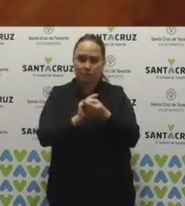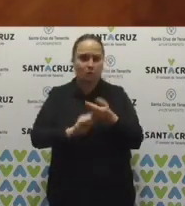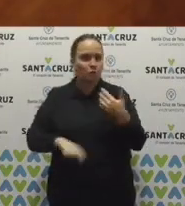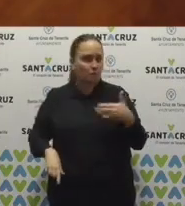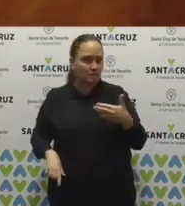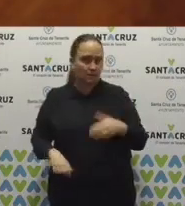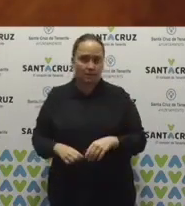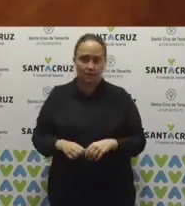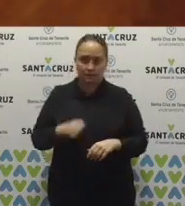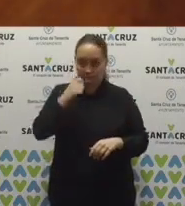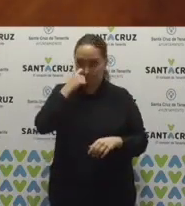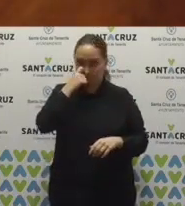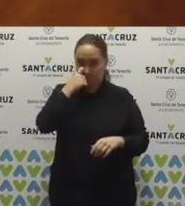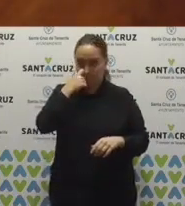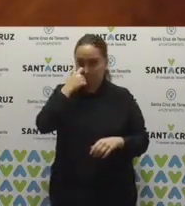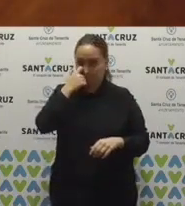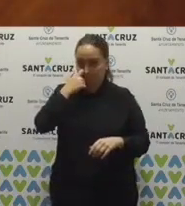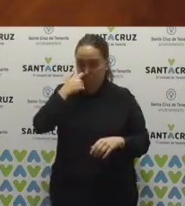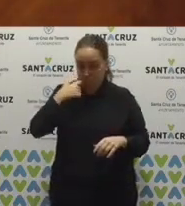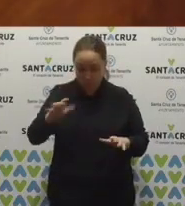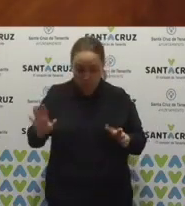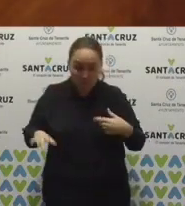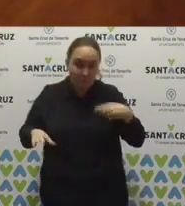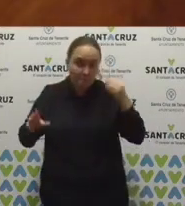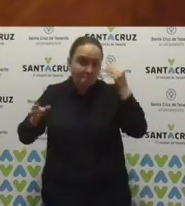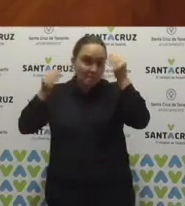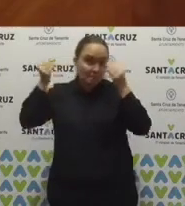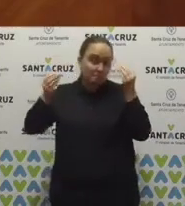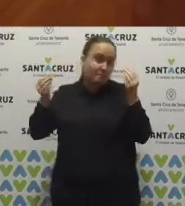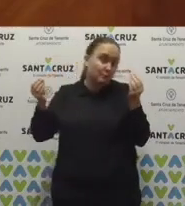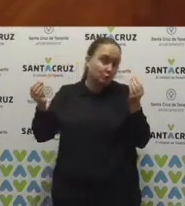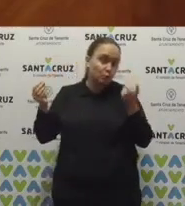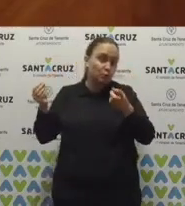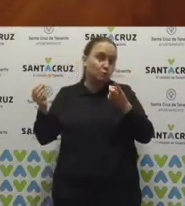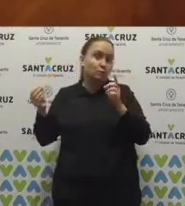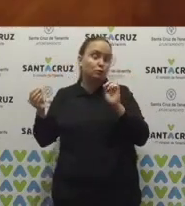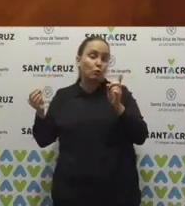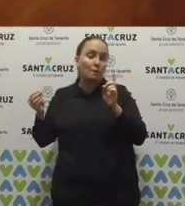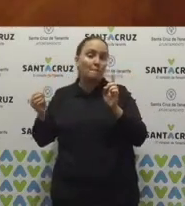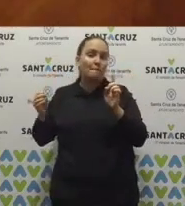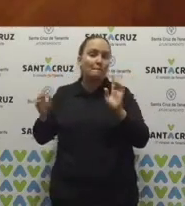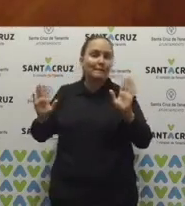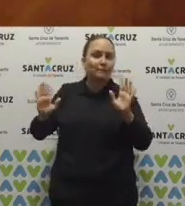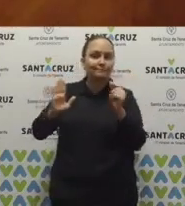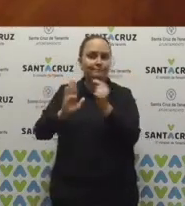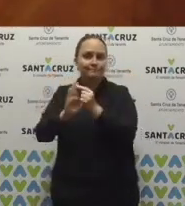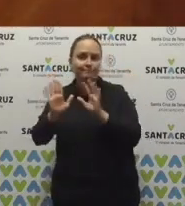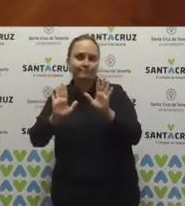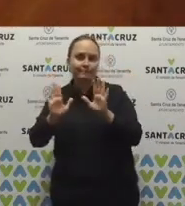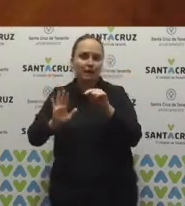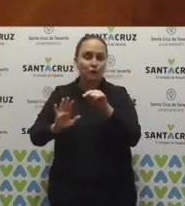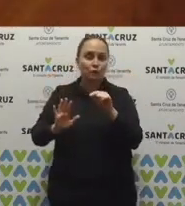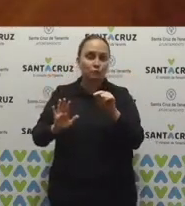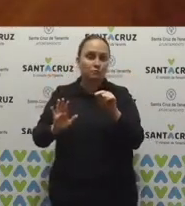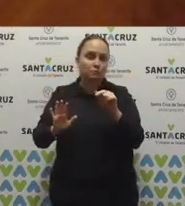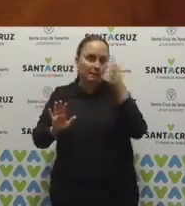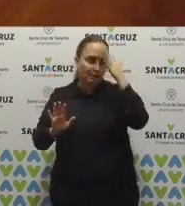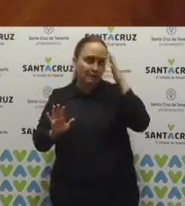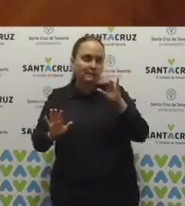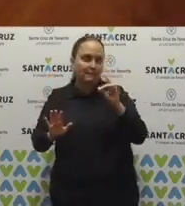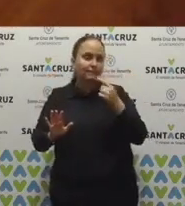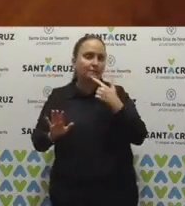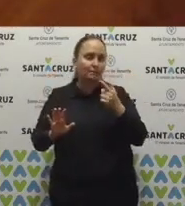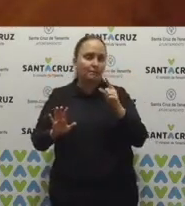entiendo como solo han puesto reparos a eso si están de acuerdo por ejemplo con el rechazo a la cabalgata el